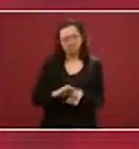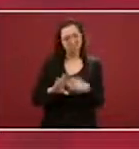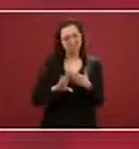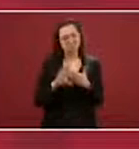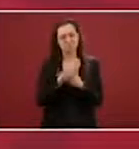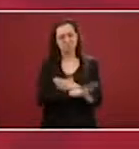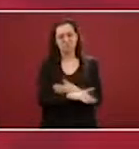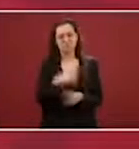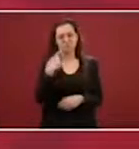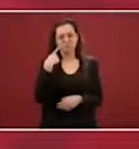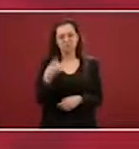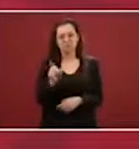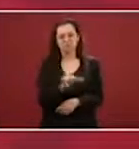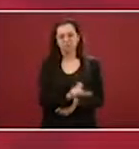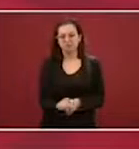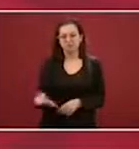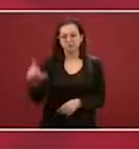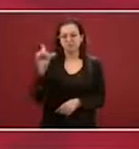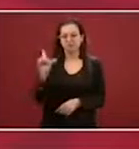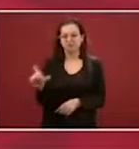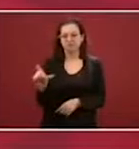Mire, este es el detente.